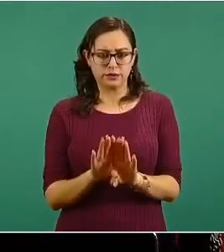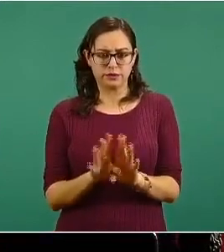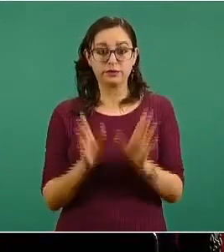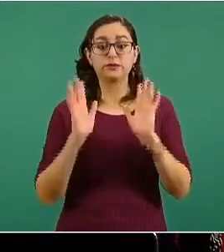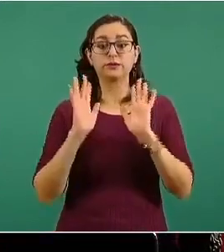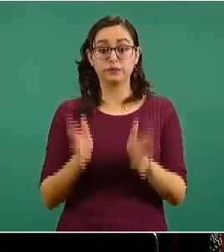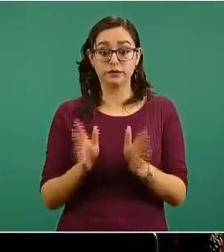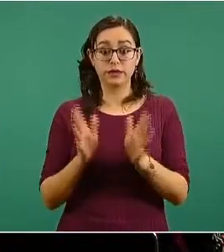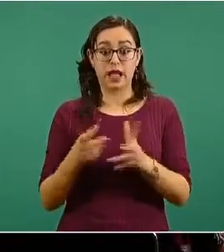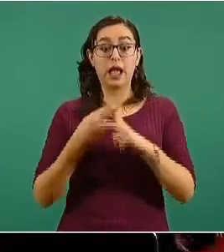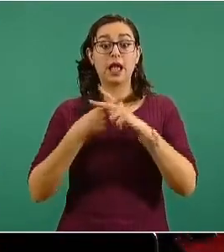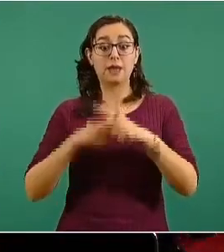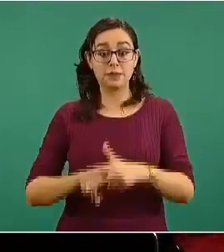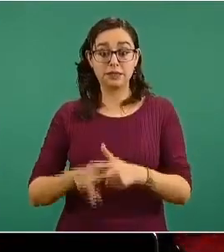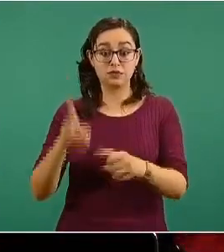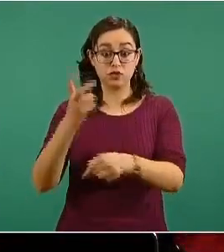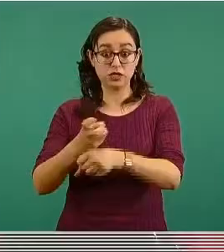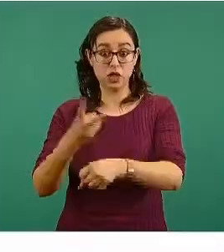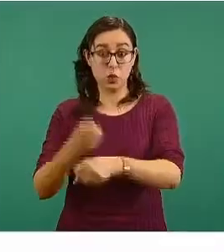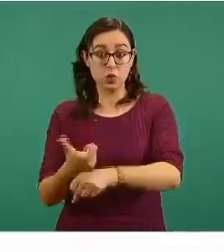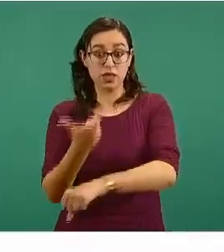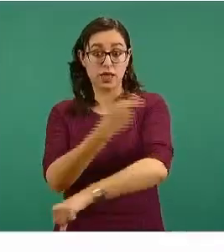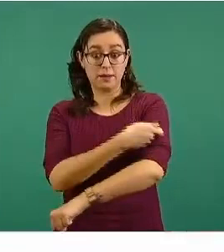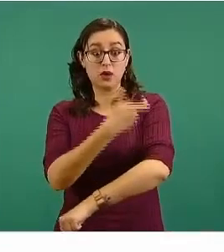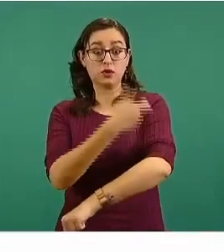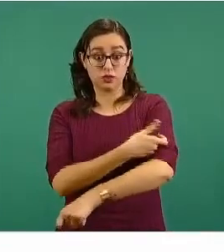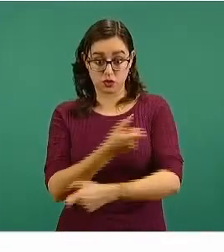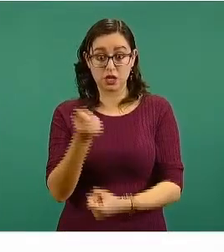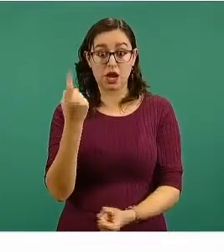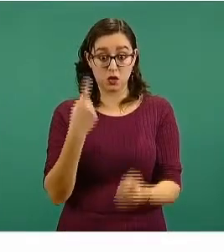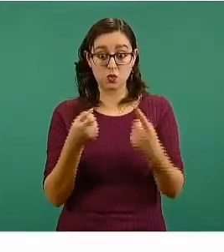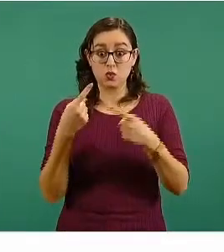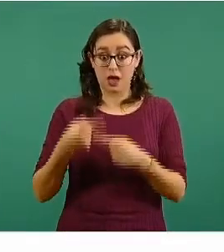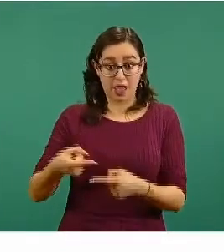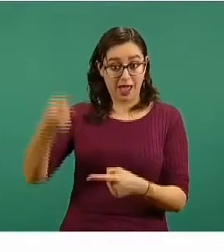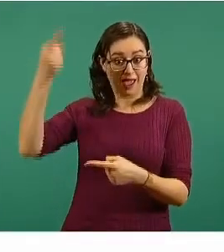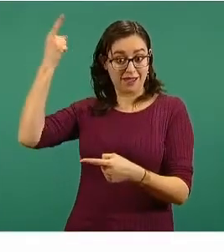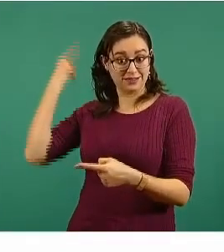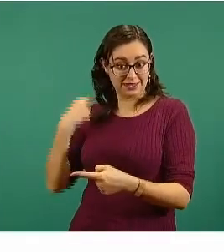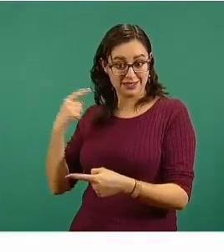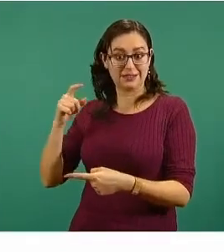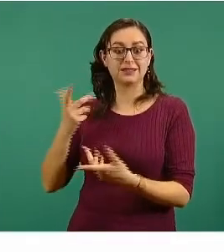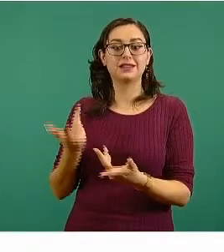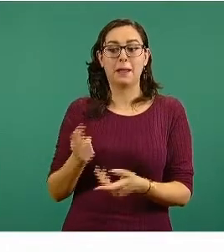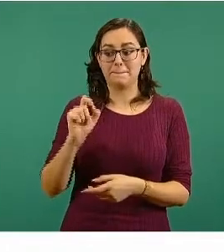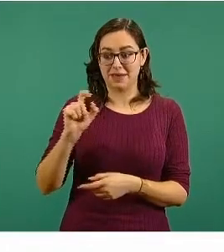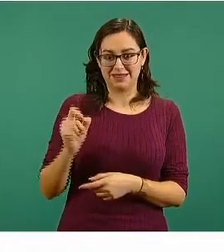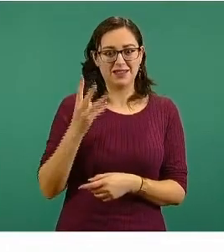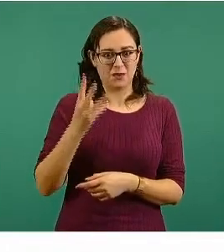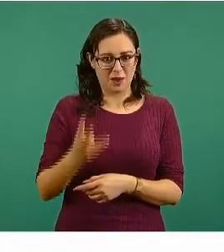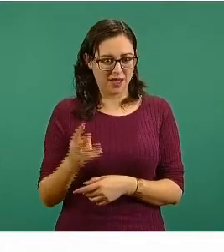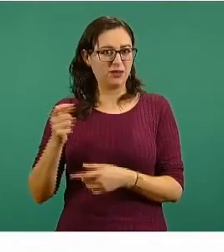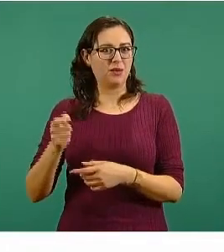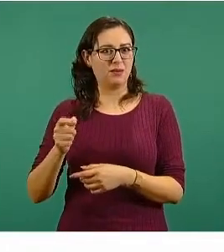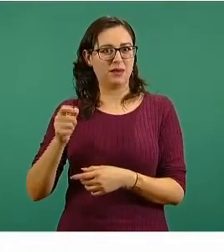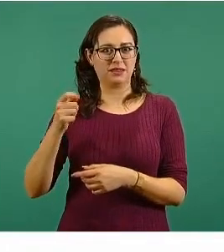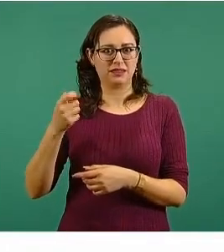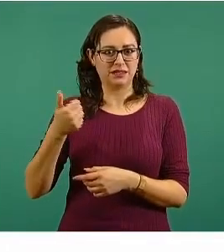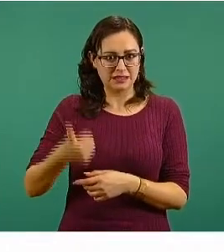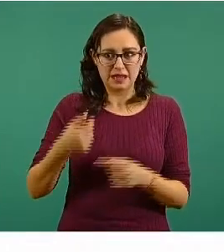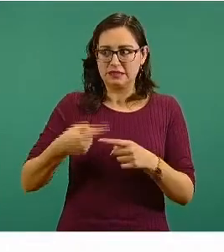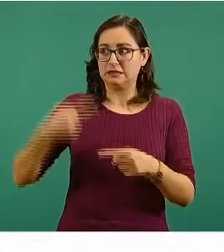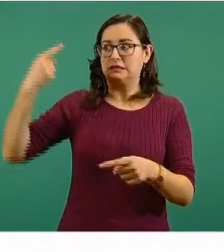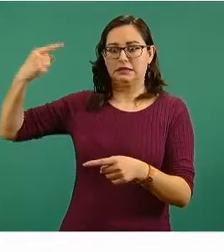segundas dosis. Recordar que el esquema de vacunación de la vacuna de Pfizer-BioNTech incluye 2 dosis. La